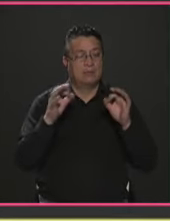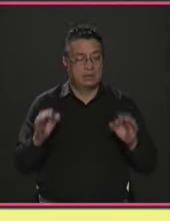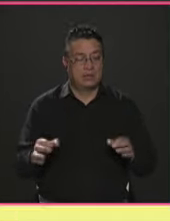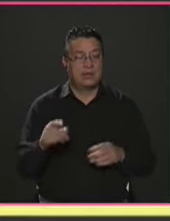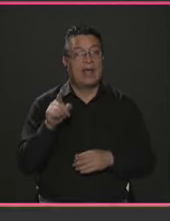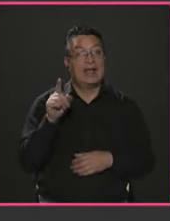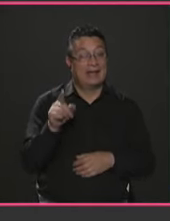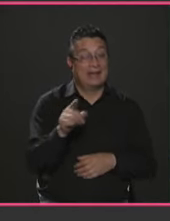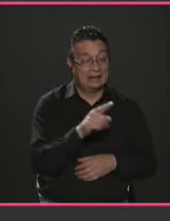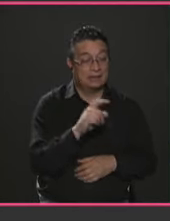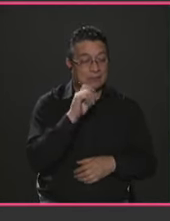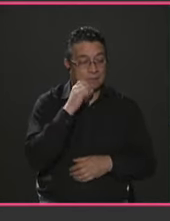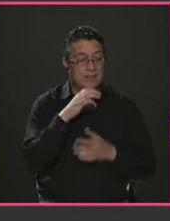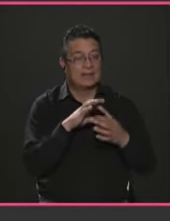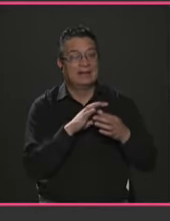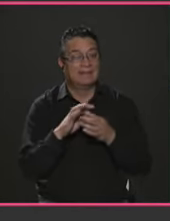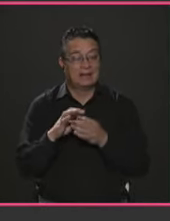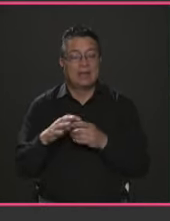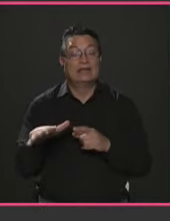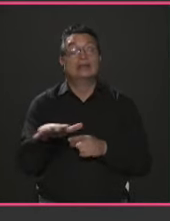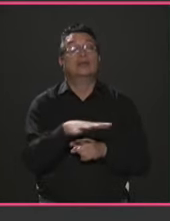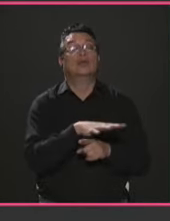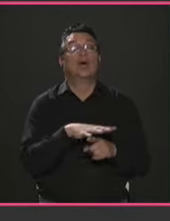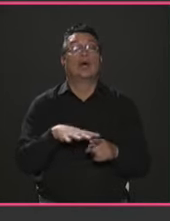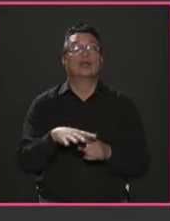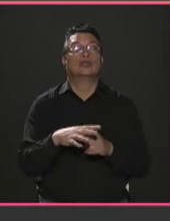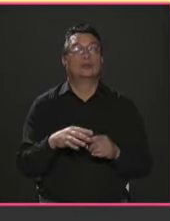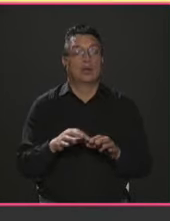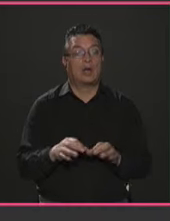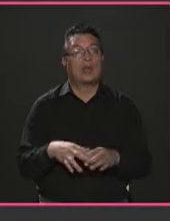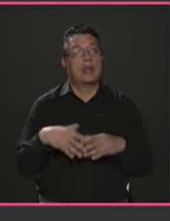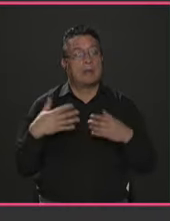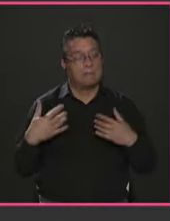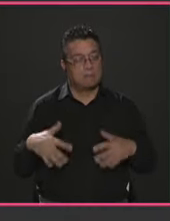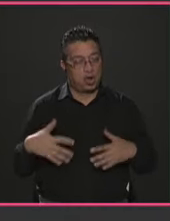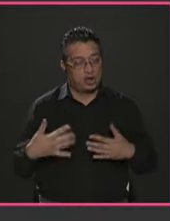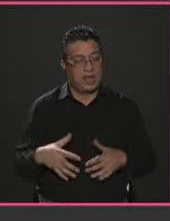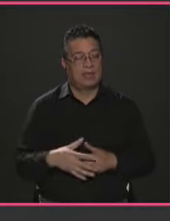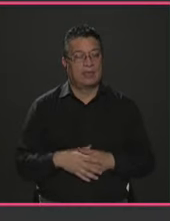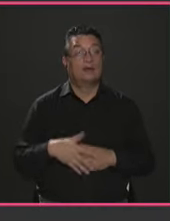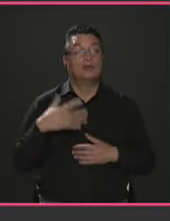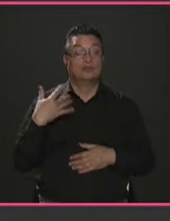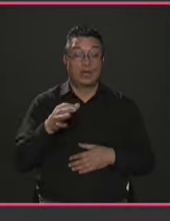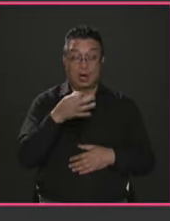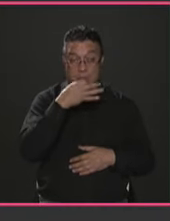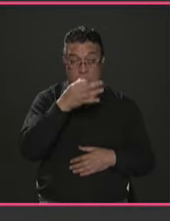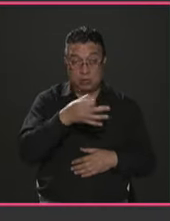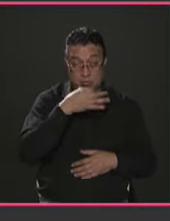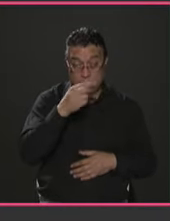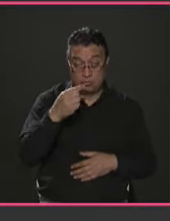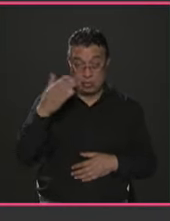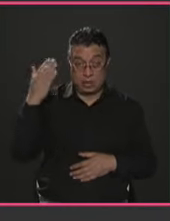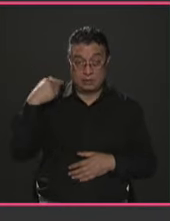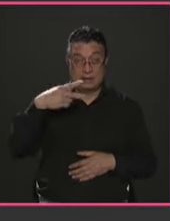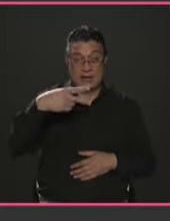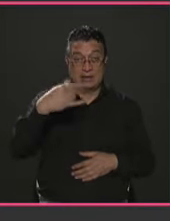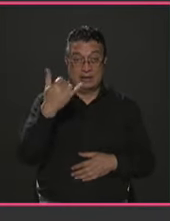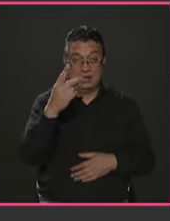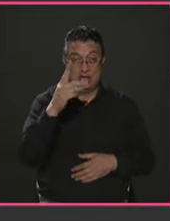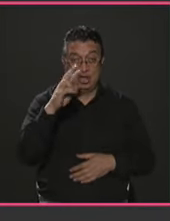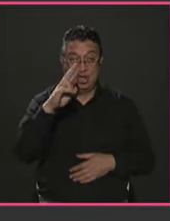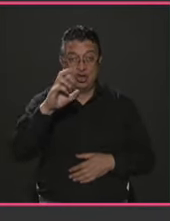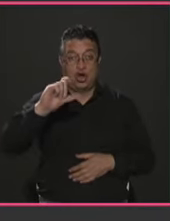nos implica una situación fiscal importante Ya habló Juan Carlos del hidrógeno